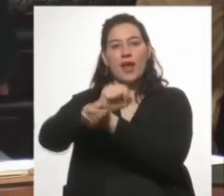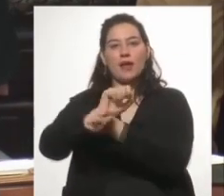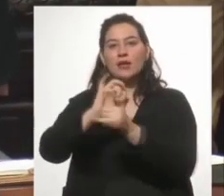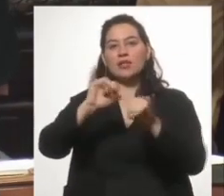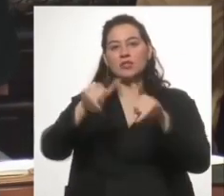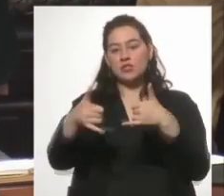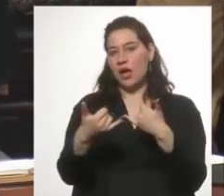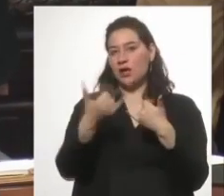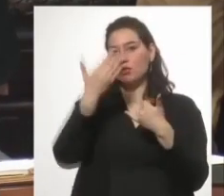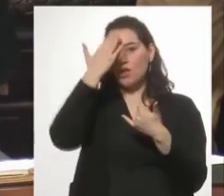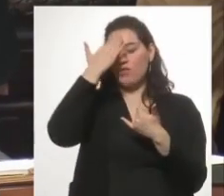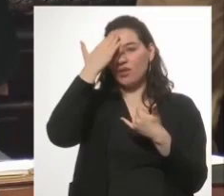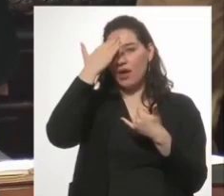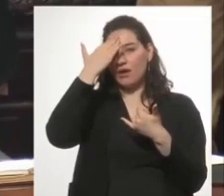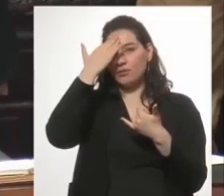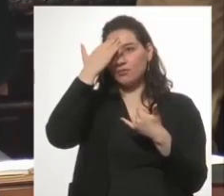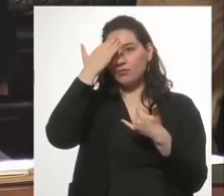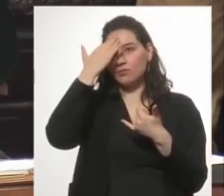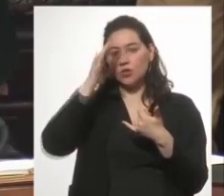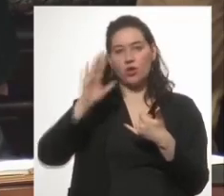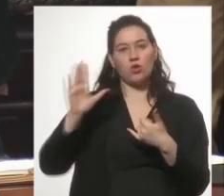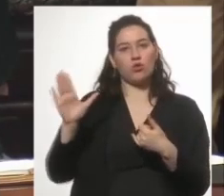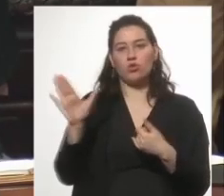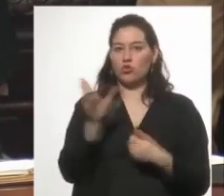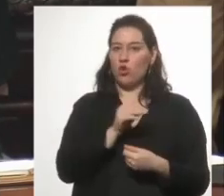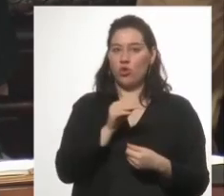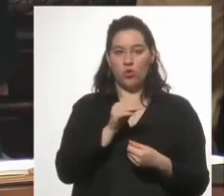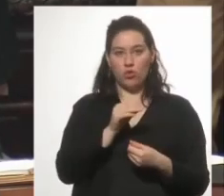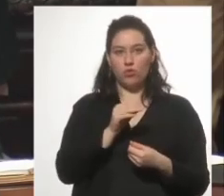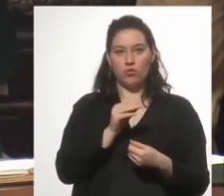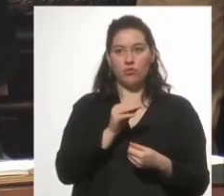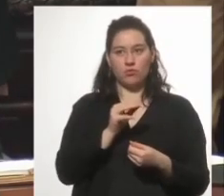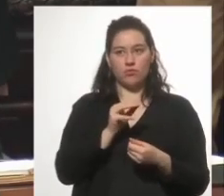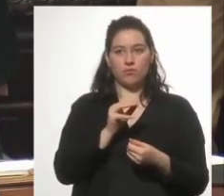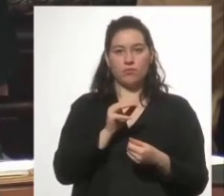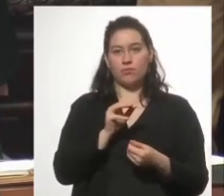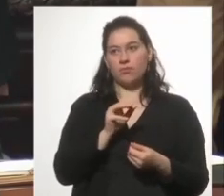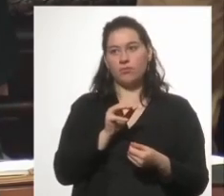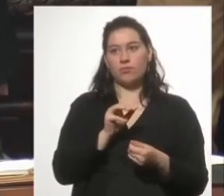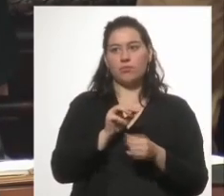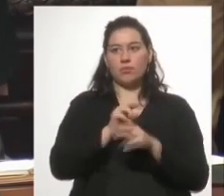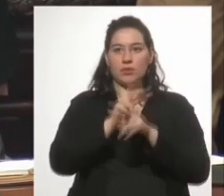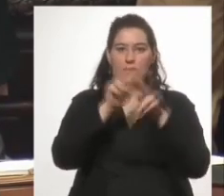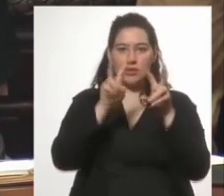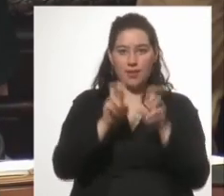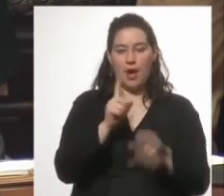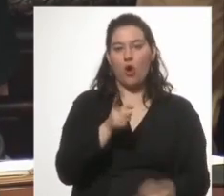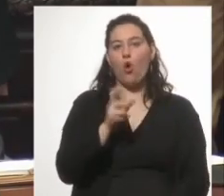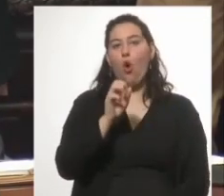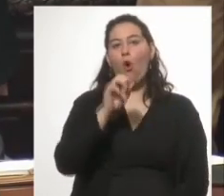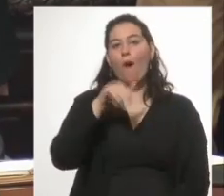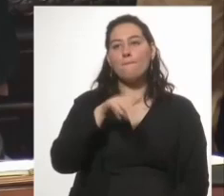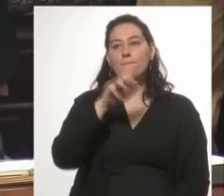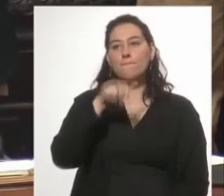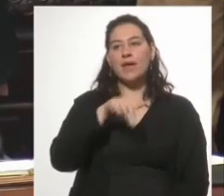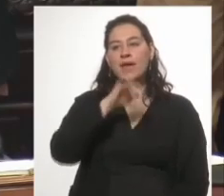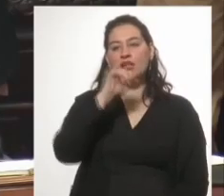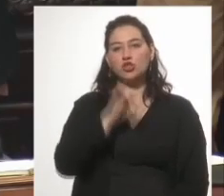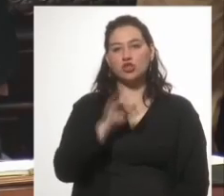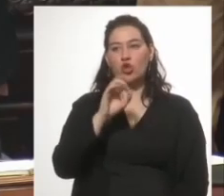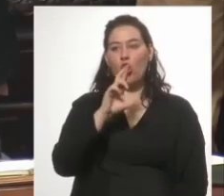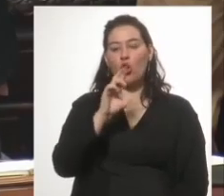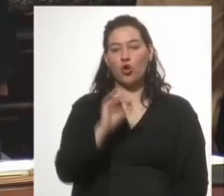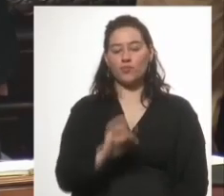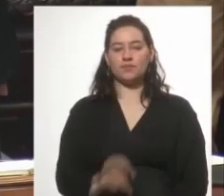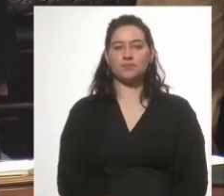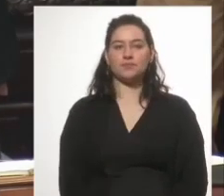hablaba claramente de todo lo ocurrido en torno al caso Gómez-Soro.